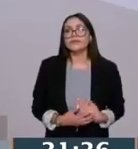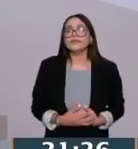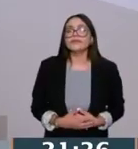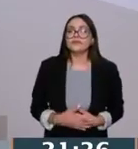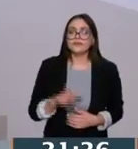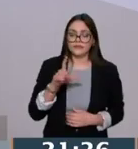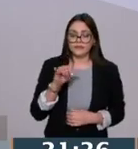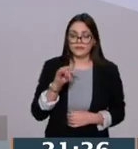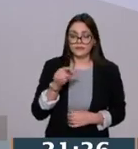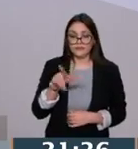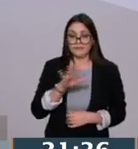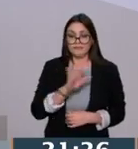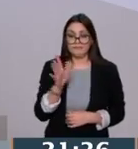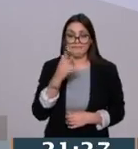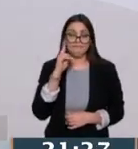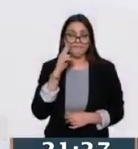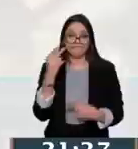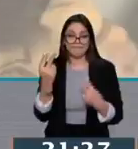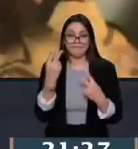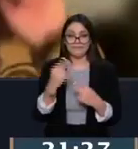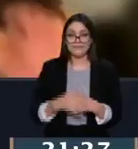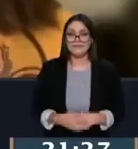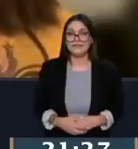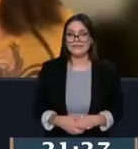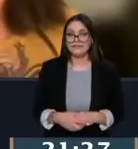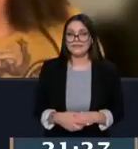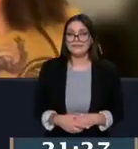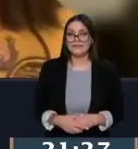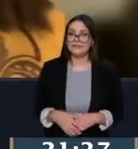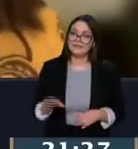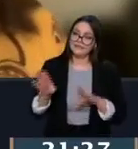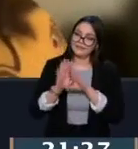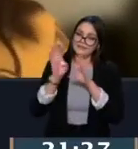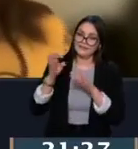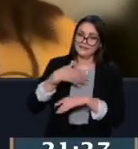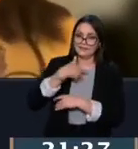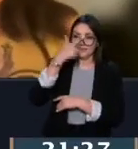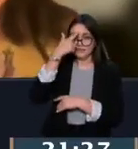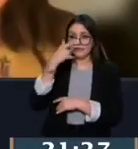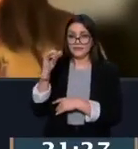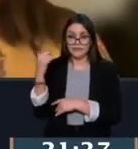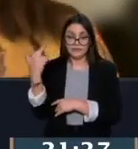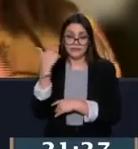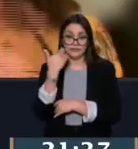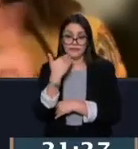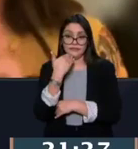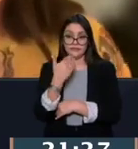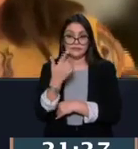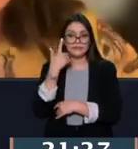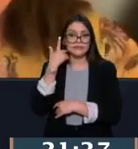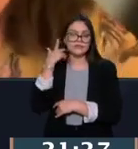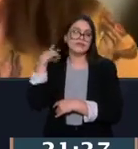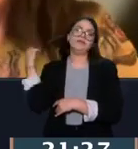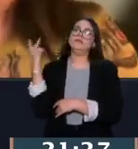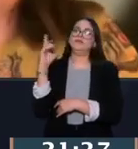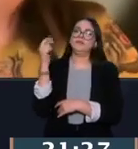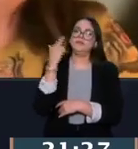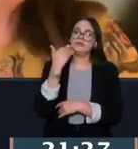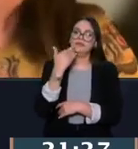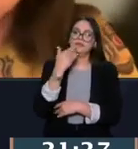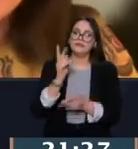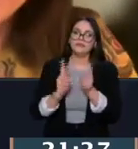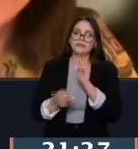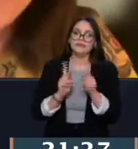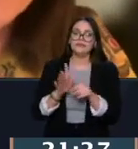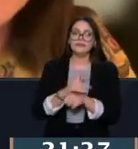Leticia, ¿ya andas por ahí? Aquí estoy, Azul, ¿cómo estás? Buenas noches. Yo no sé si tú me escuchas, pero no oigo la interacción. Y bueno, es que ya